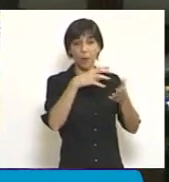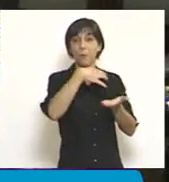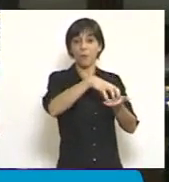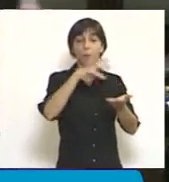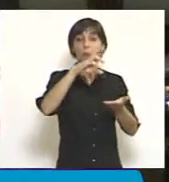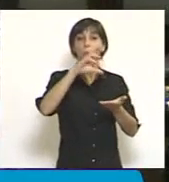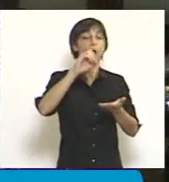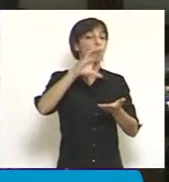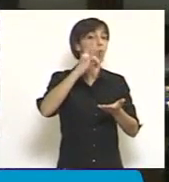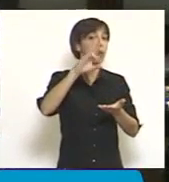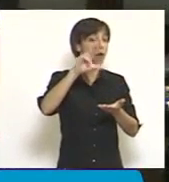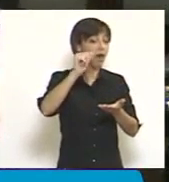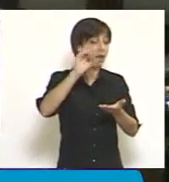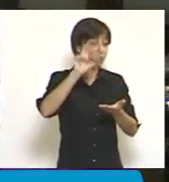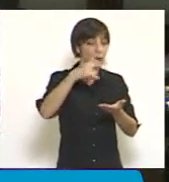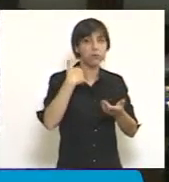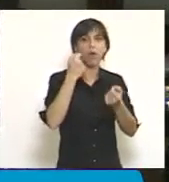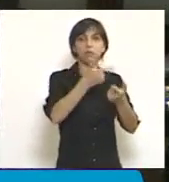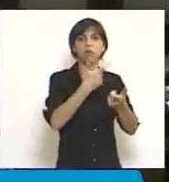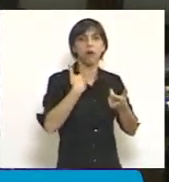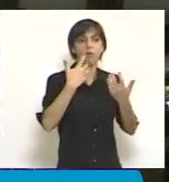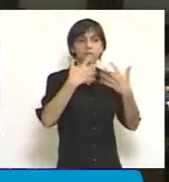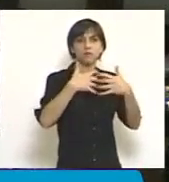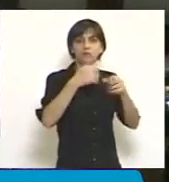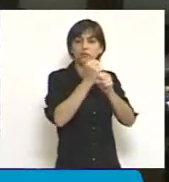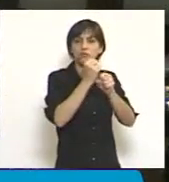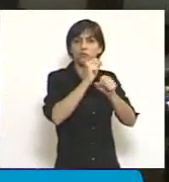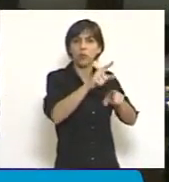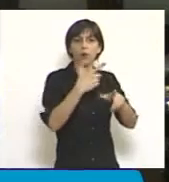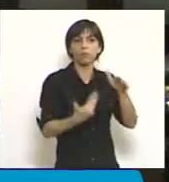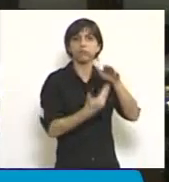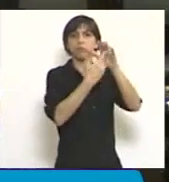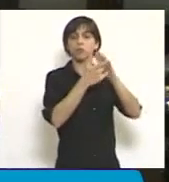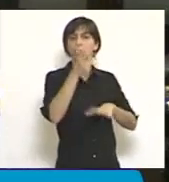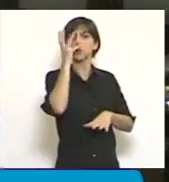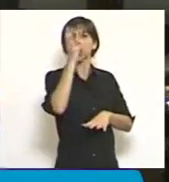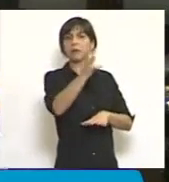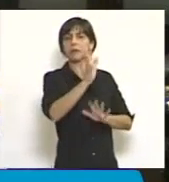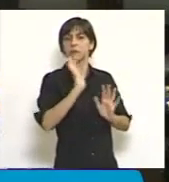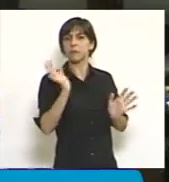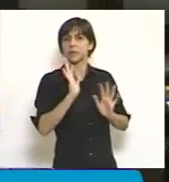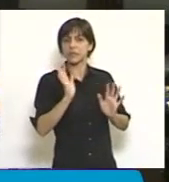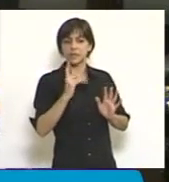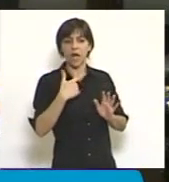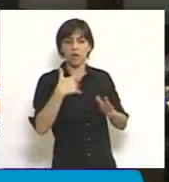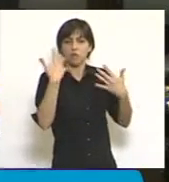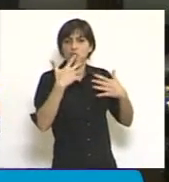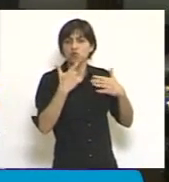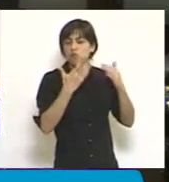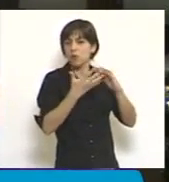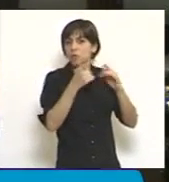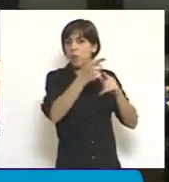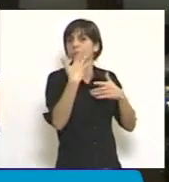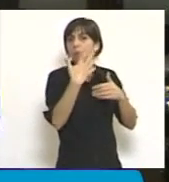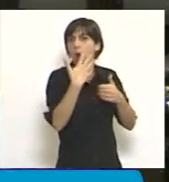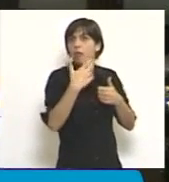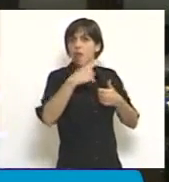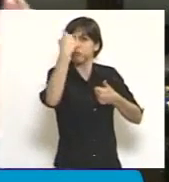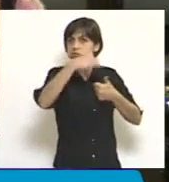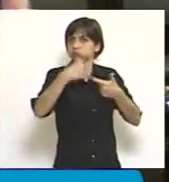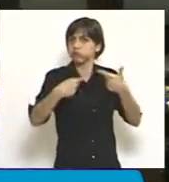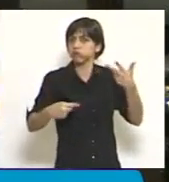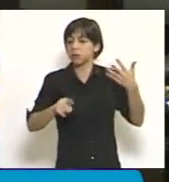proyecto es el de atribuirle al titular de la Procuración General, reitero, una